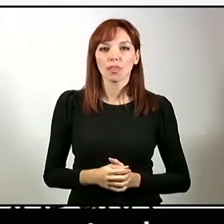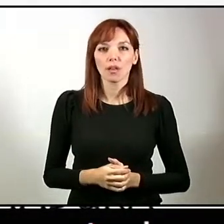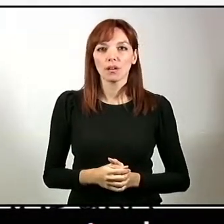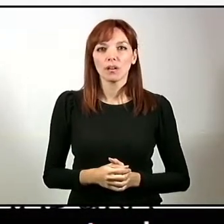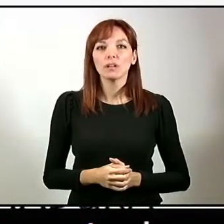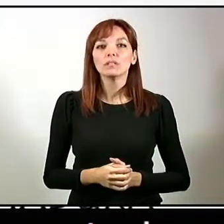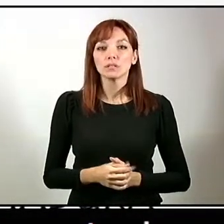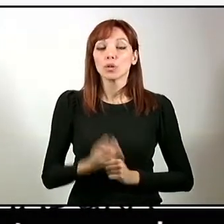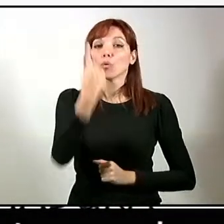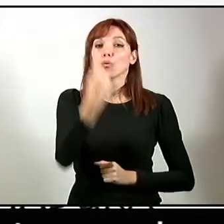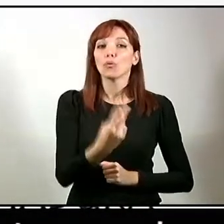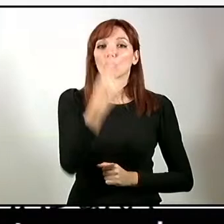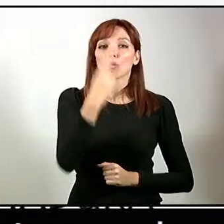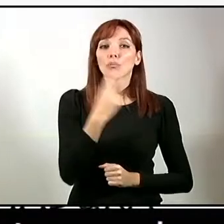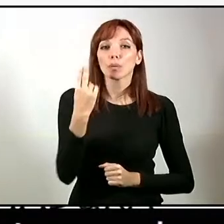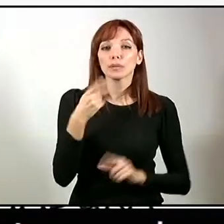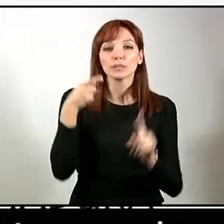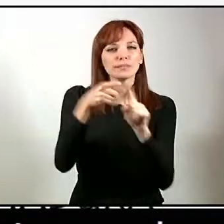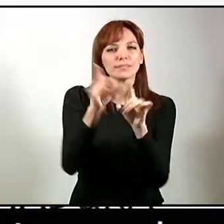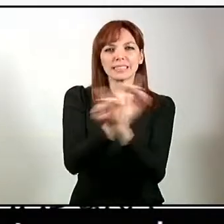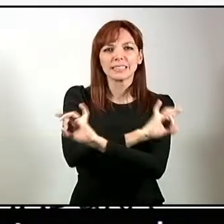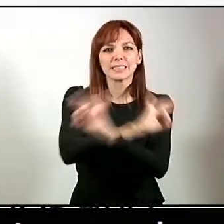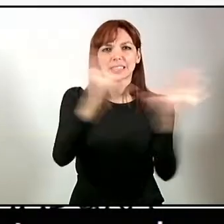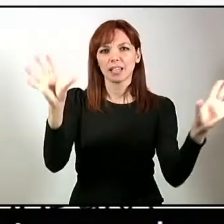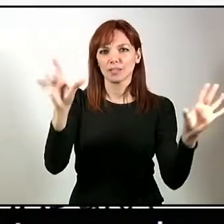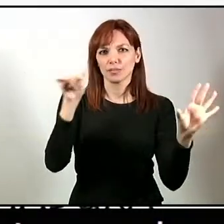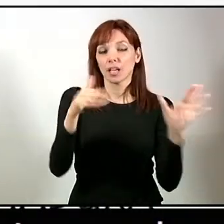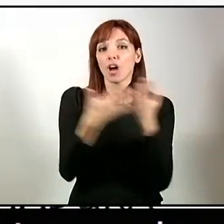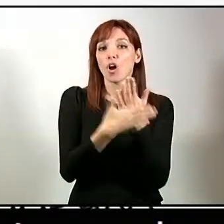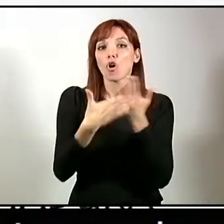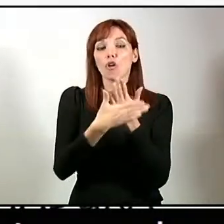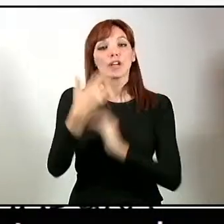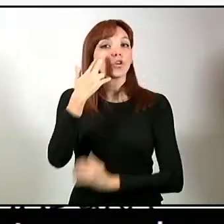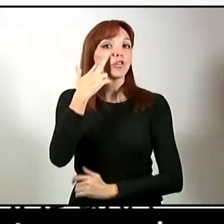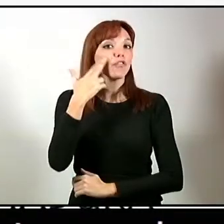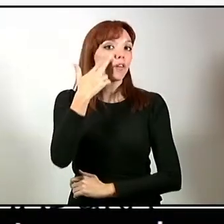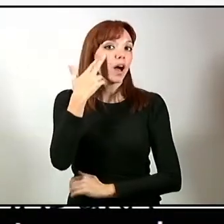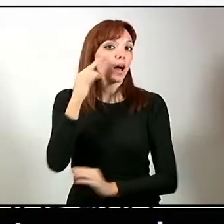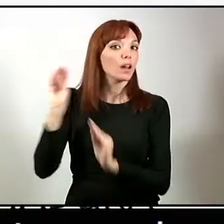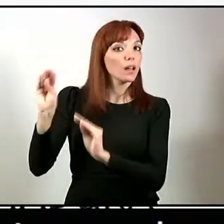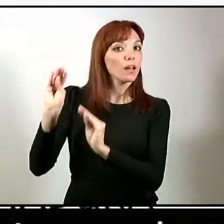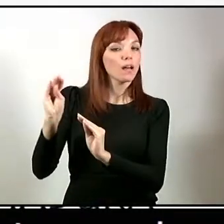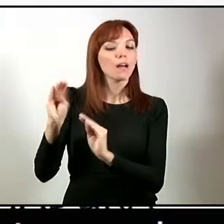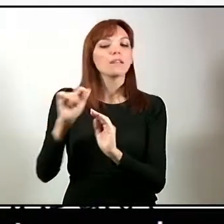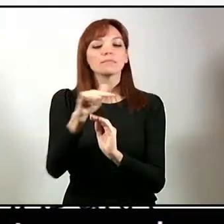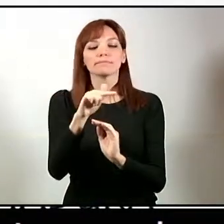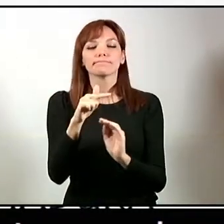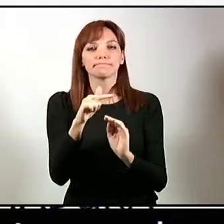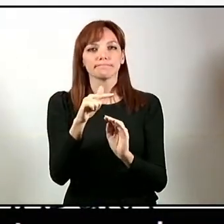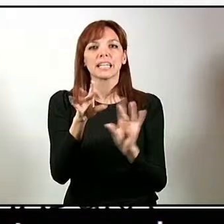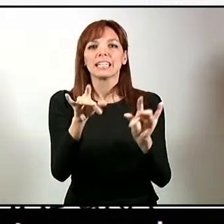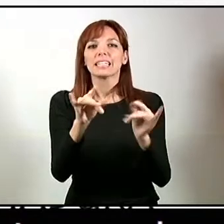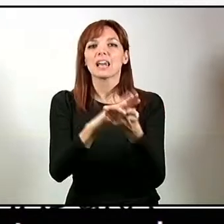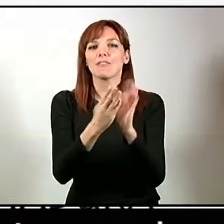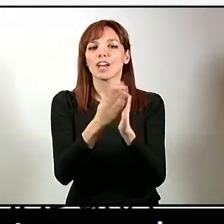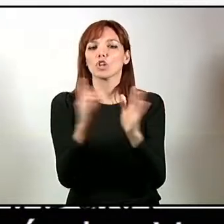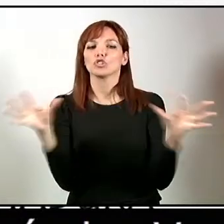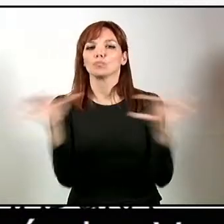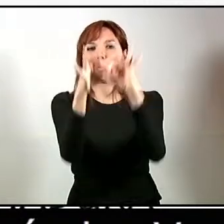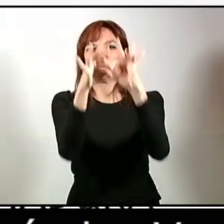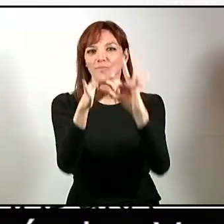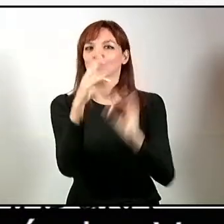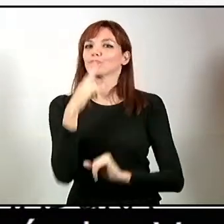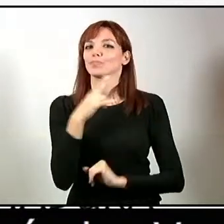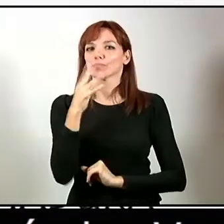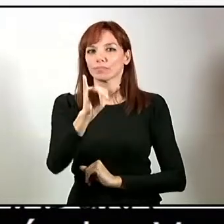Hay un compromiso claro y manifiesto del Gobierno de Guillermo Fernández Vara con la comarca de Tierra de Barros. Hoy